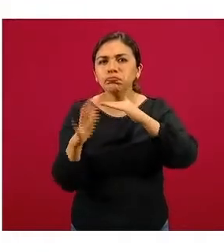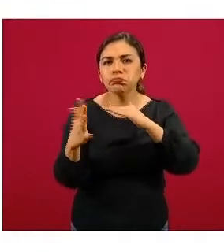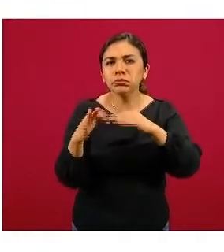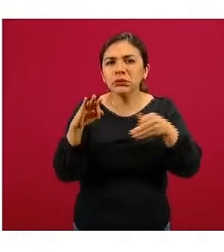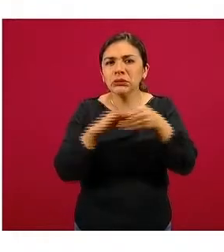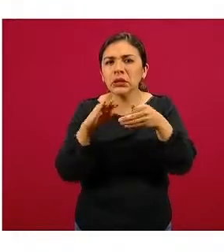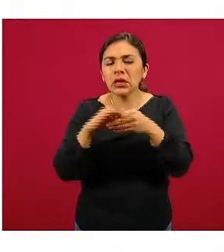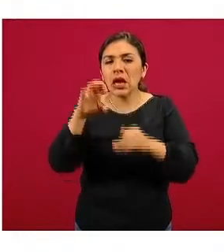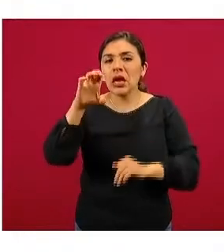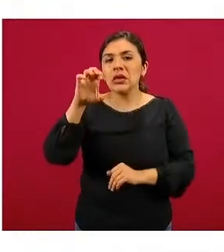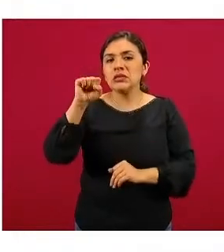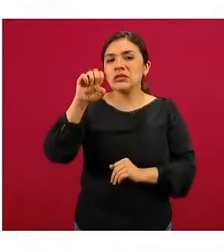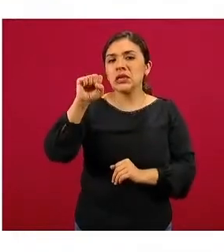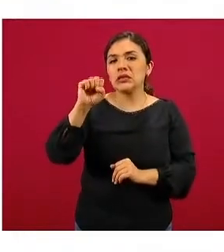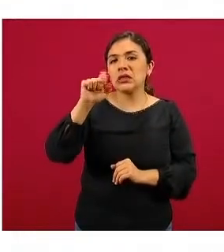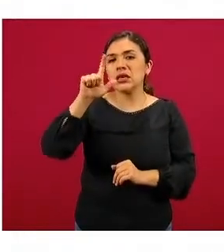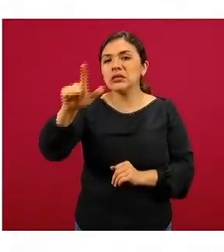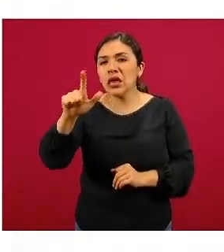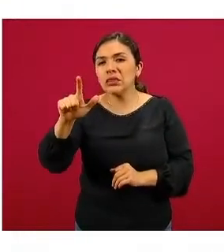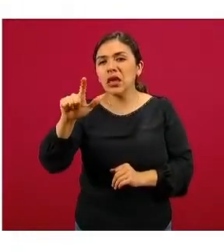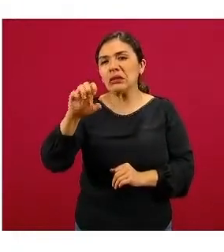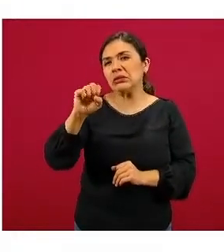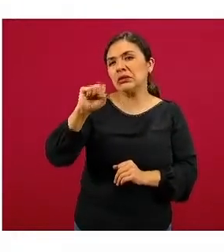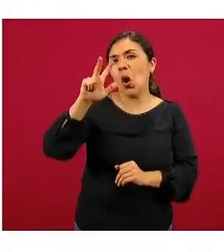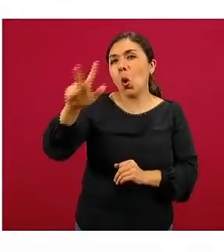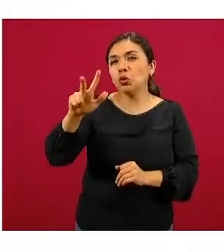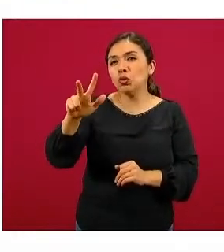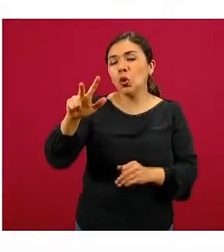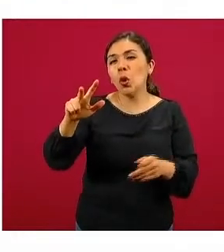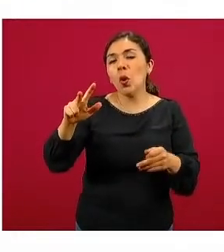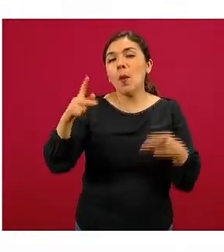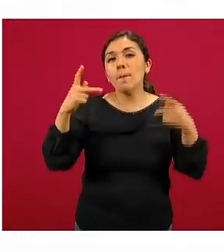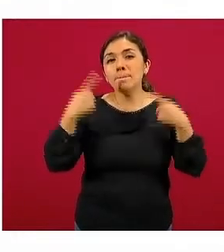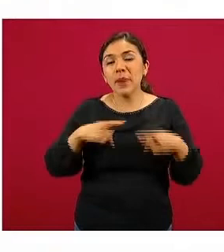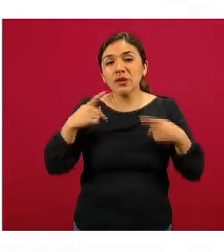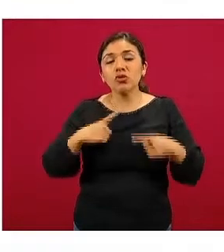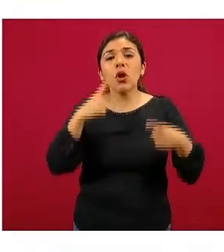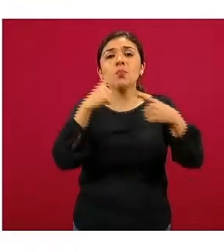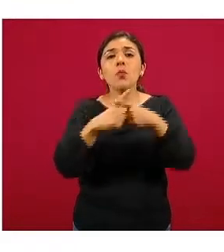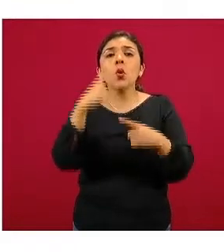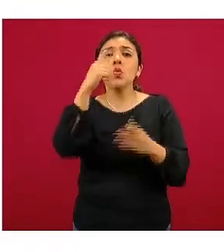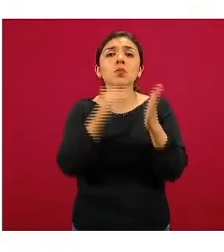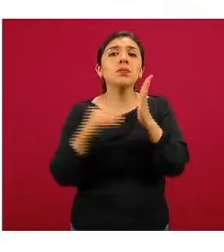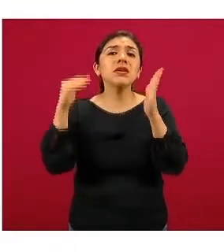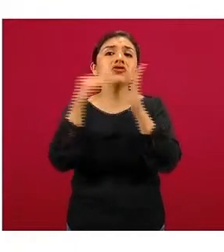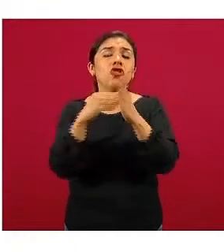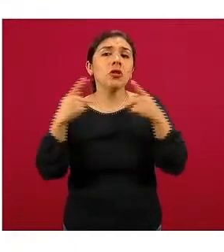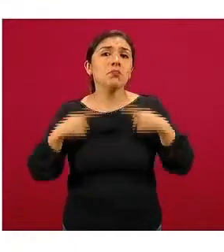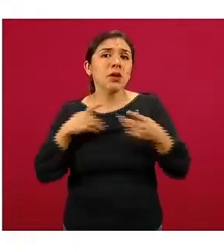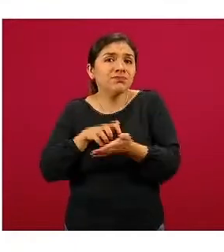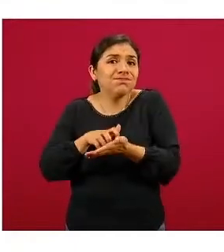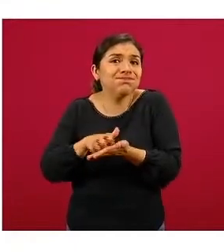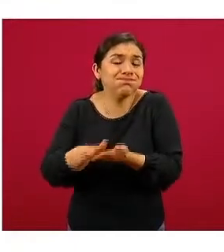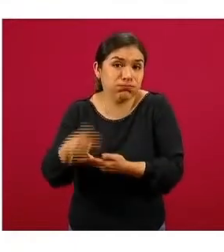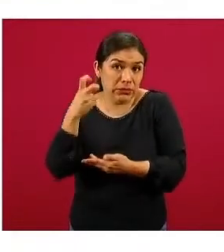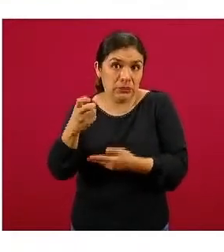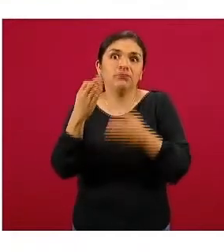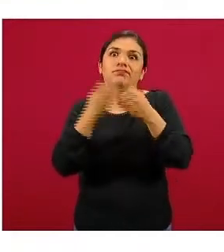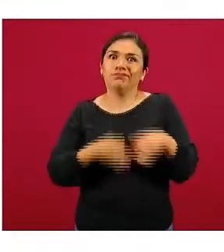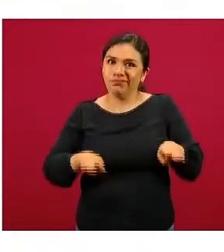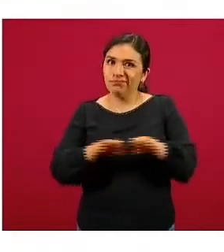un 67, 68 casos por millón de habitantes, es una escala